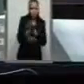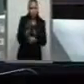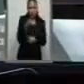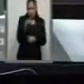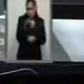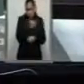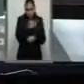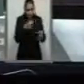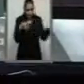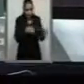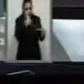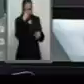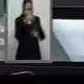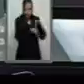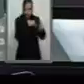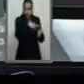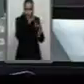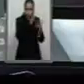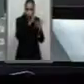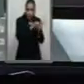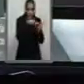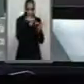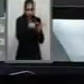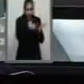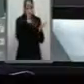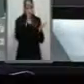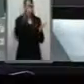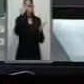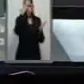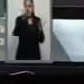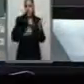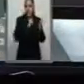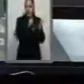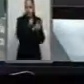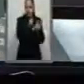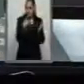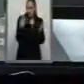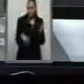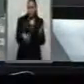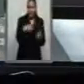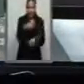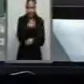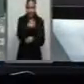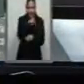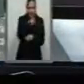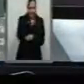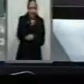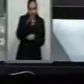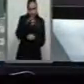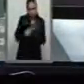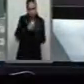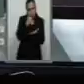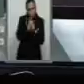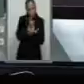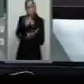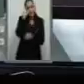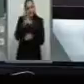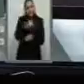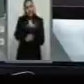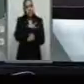Constitución Política de la Ciudad de México, que será la ley suprema de la capital, ya que establecerá las formas para la organización y